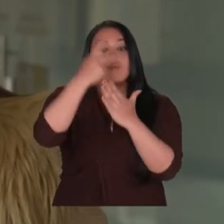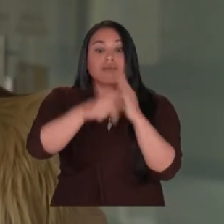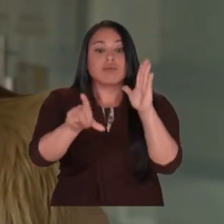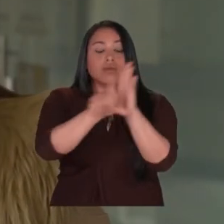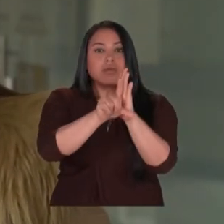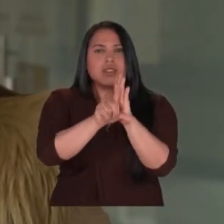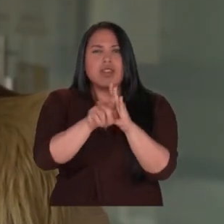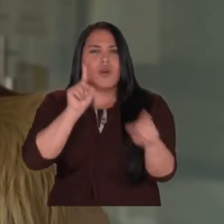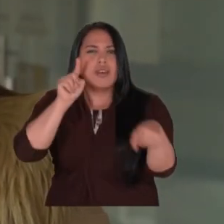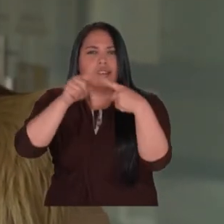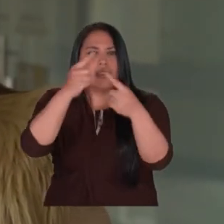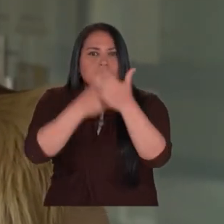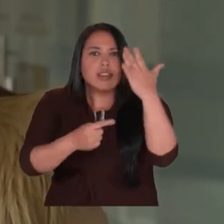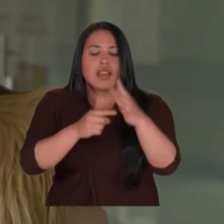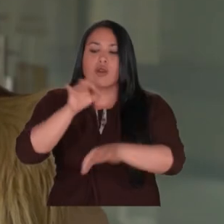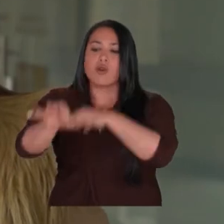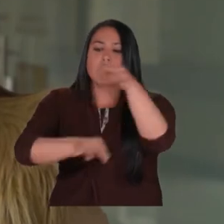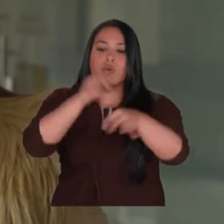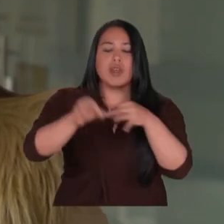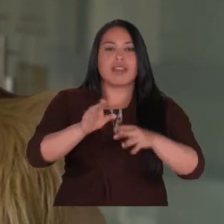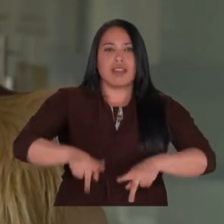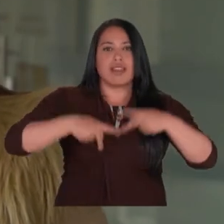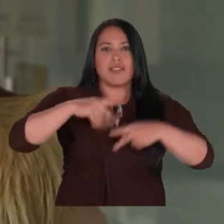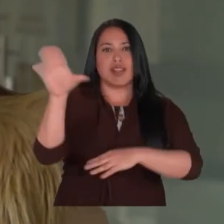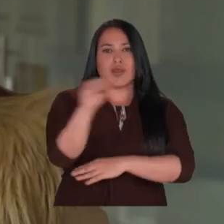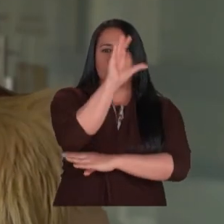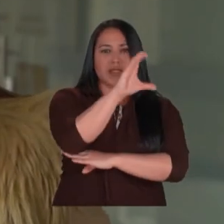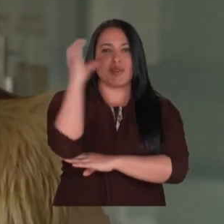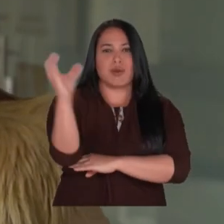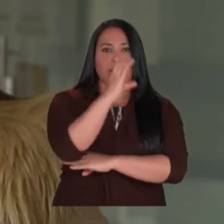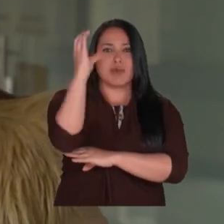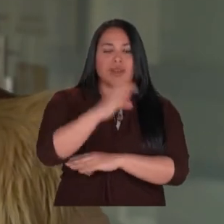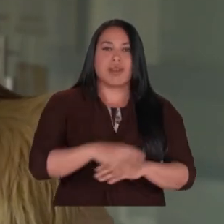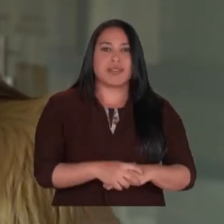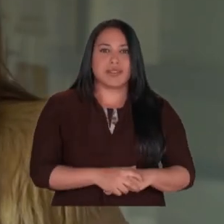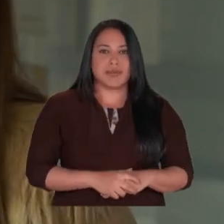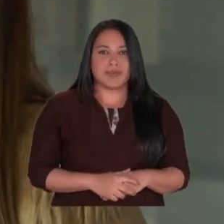porque el proyecto lo que busca y seguirá buscando siempre es proteger la salud y la vida de todos los colombianos.